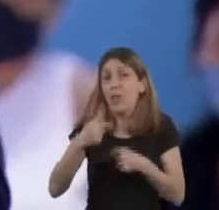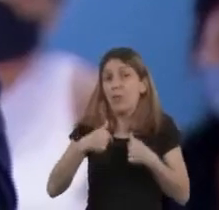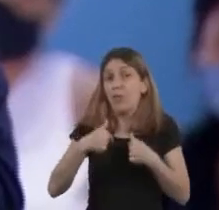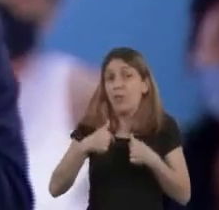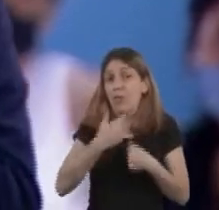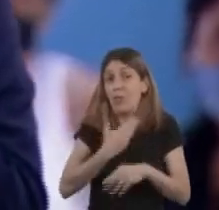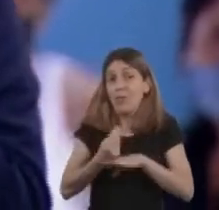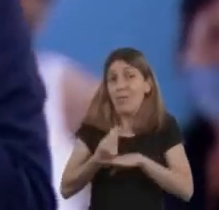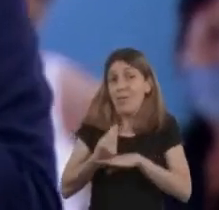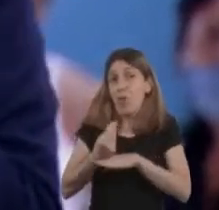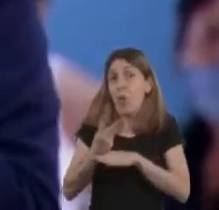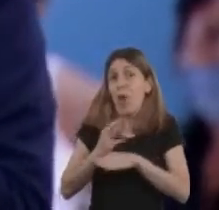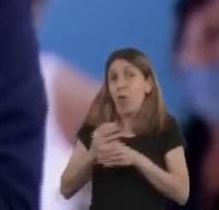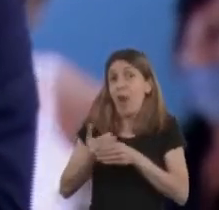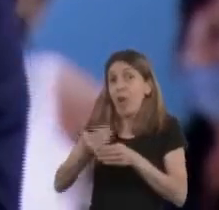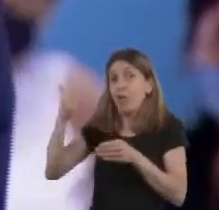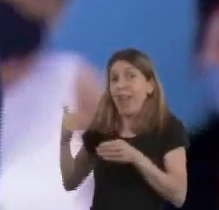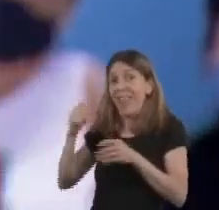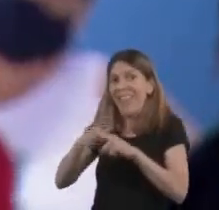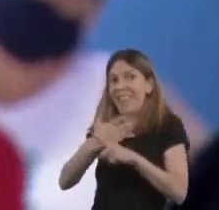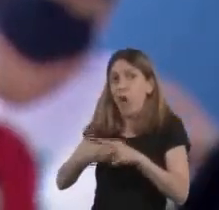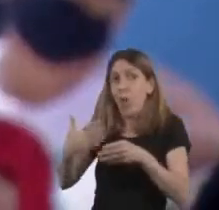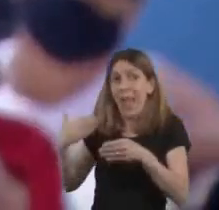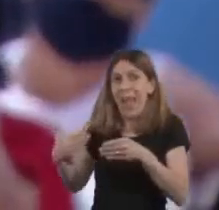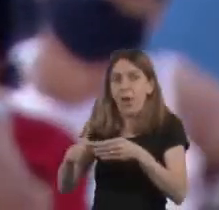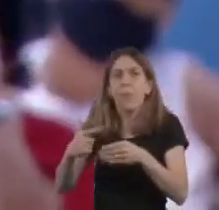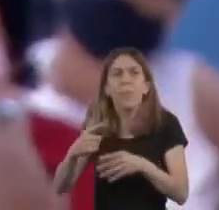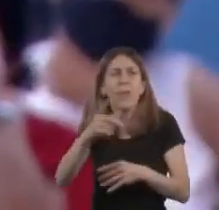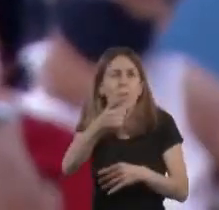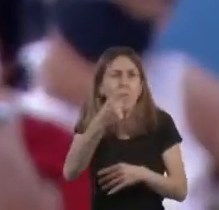precedieron, miren, en diciembre de